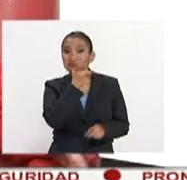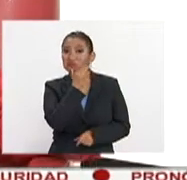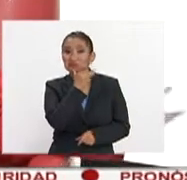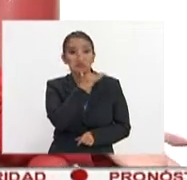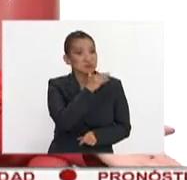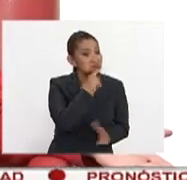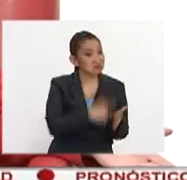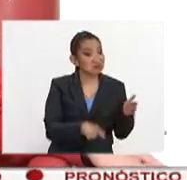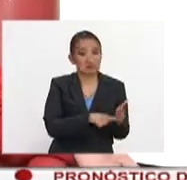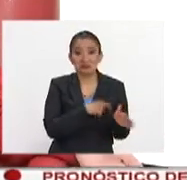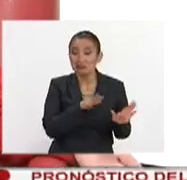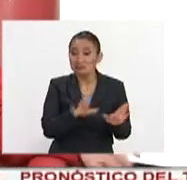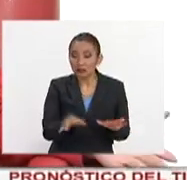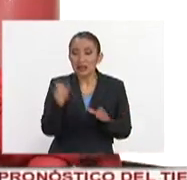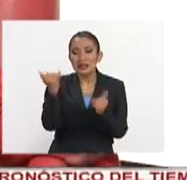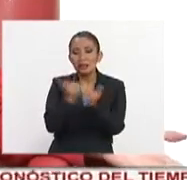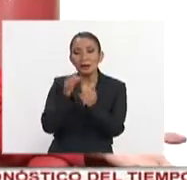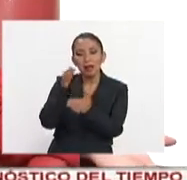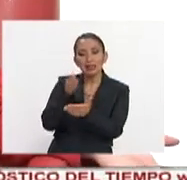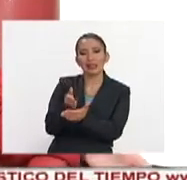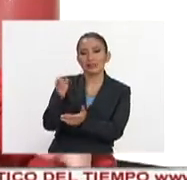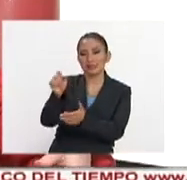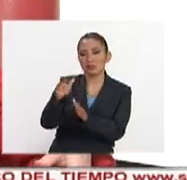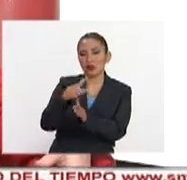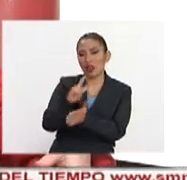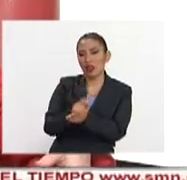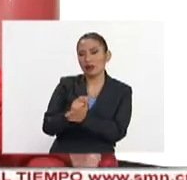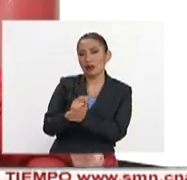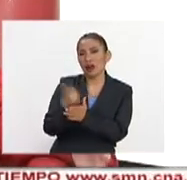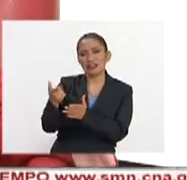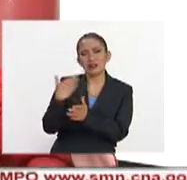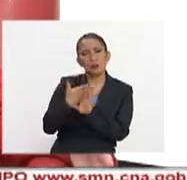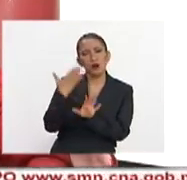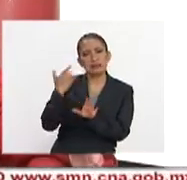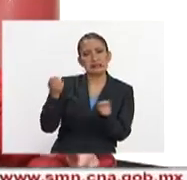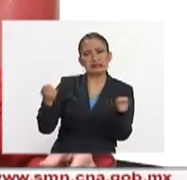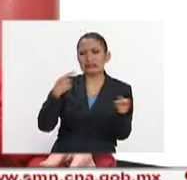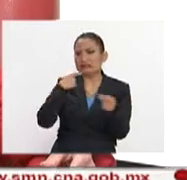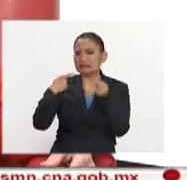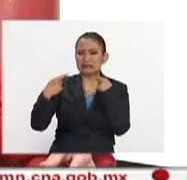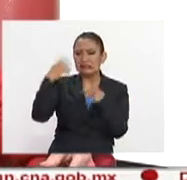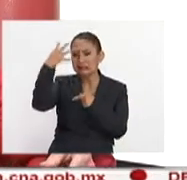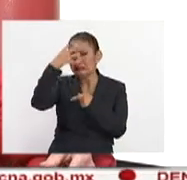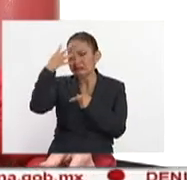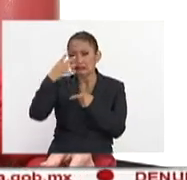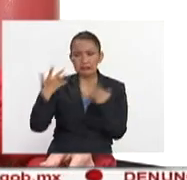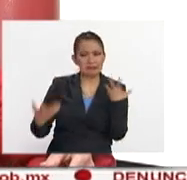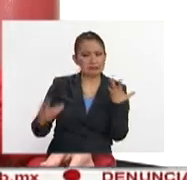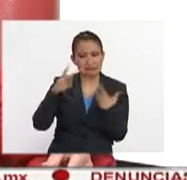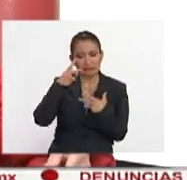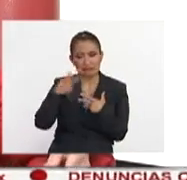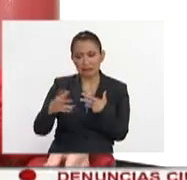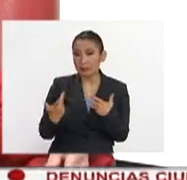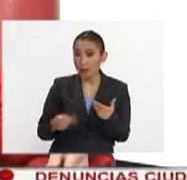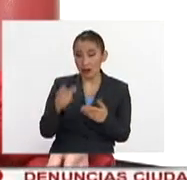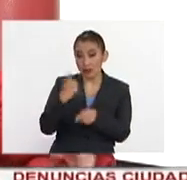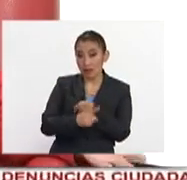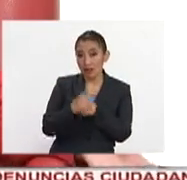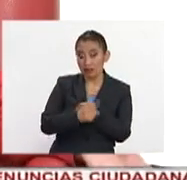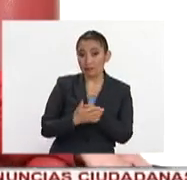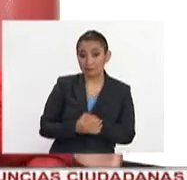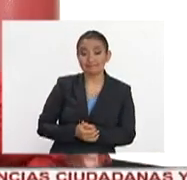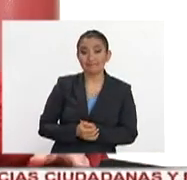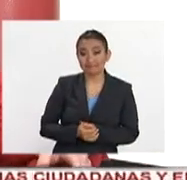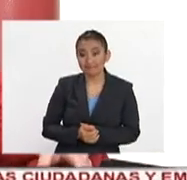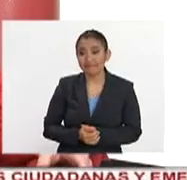logrado hacerlo. Y lo mismo con esta legislación. Es muy mediático Trump. Sí. ¿no? Sí, ya lo vimos, pero muy dañino. Y